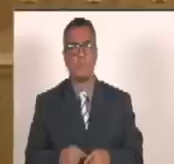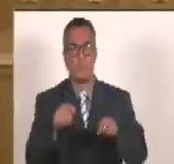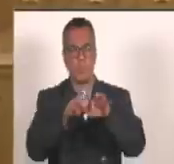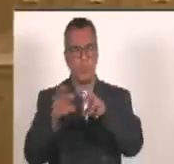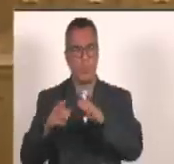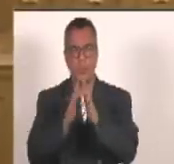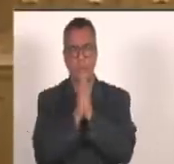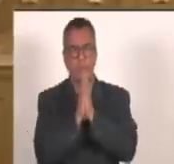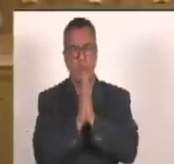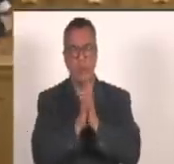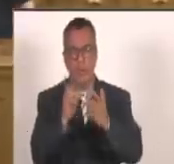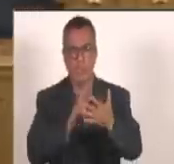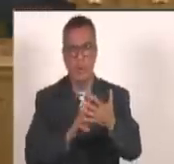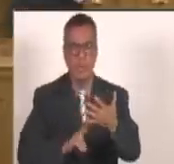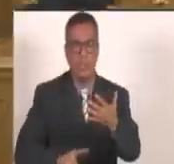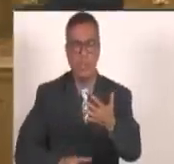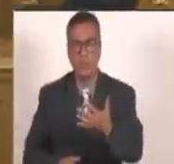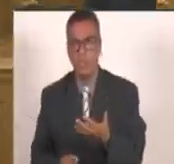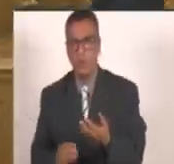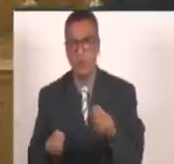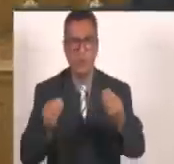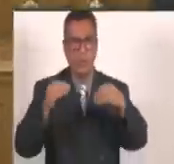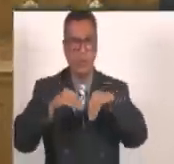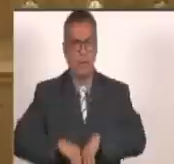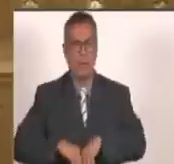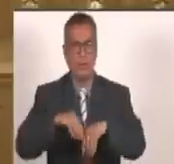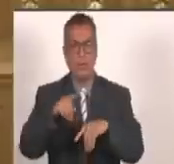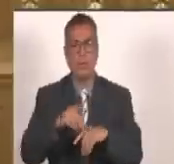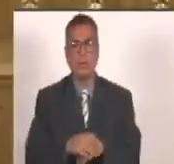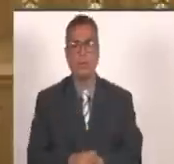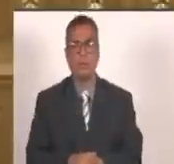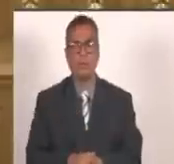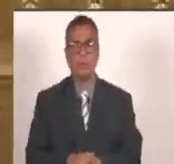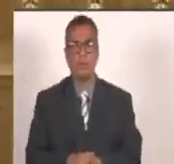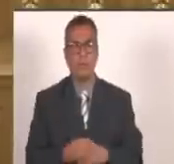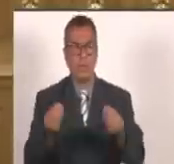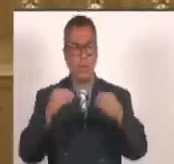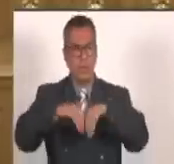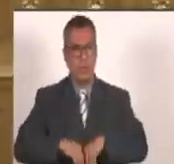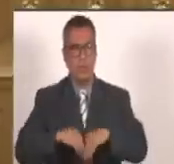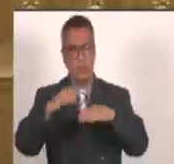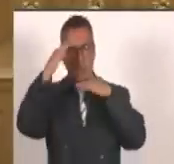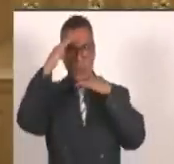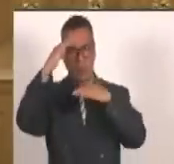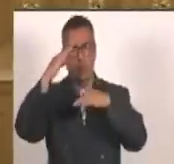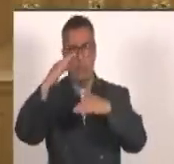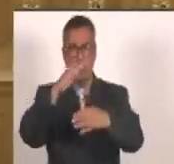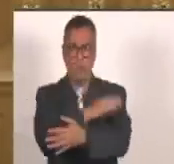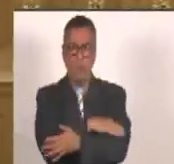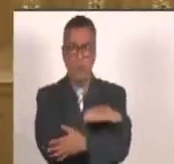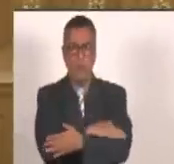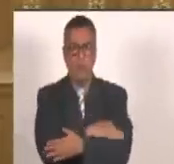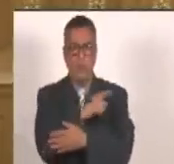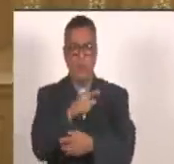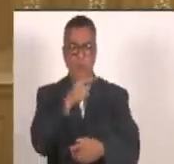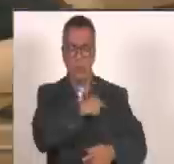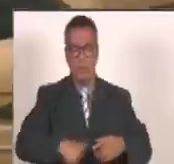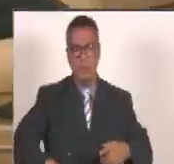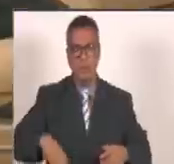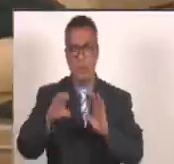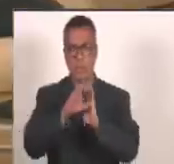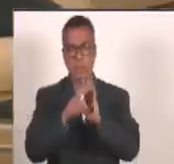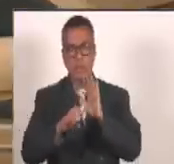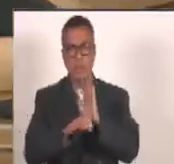Ciudadana secretaria, sírvase por favor dar lectura al proyecto de acuerdo. Acuerdo en salutación y felicitaciones al